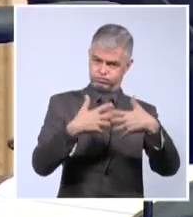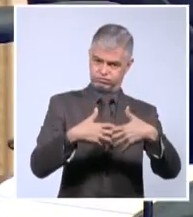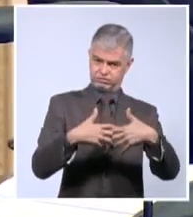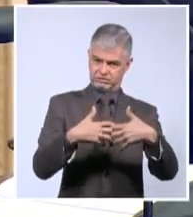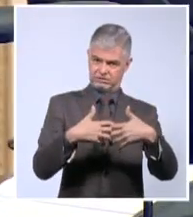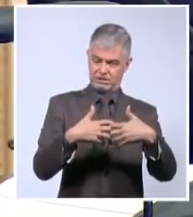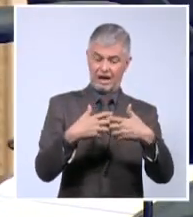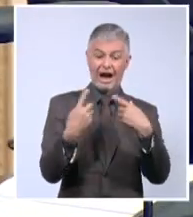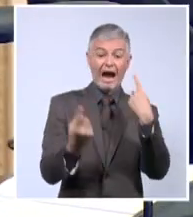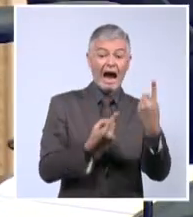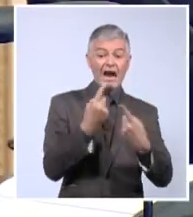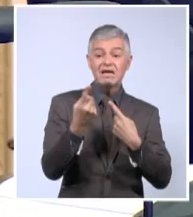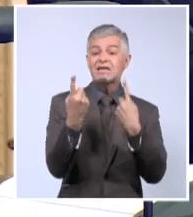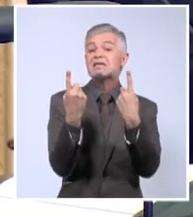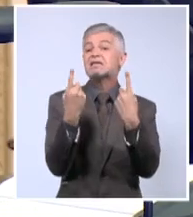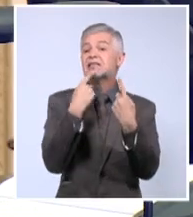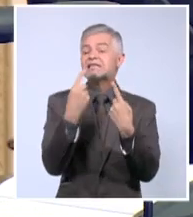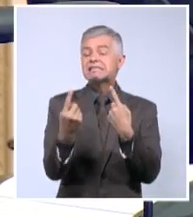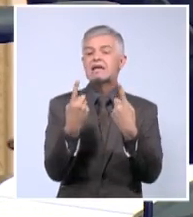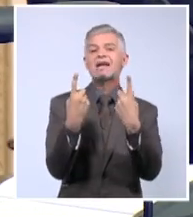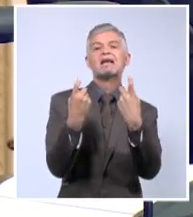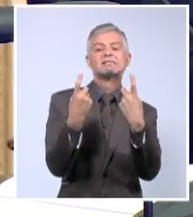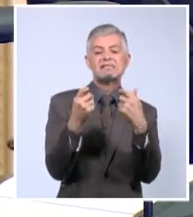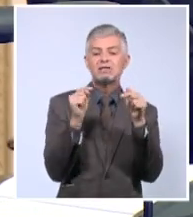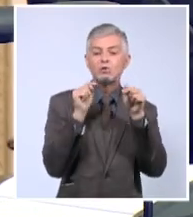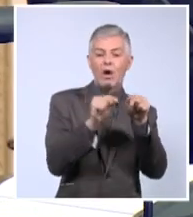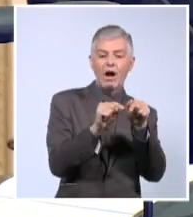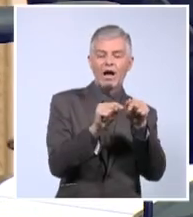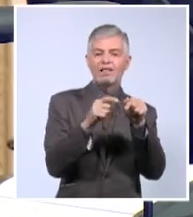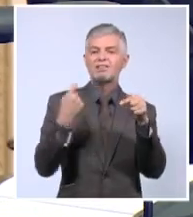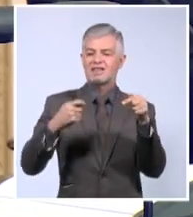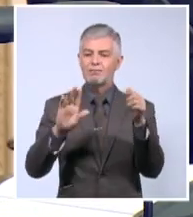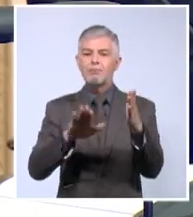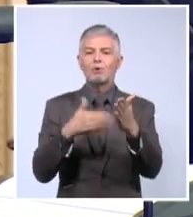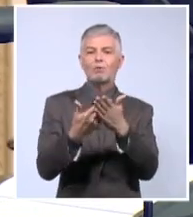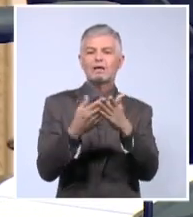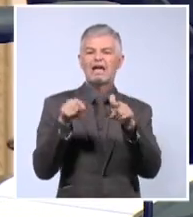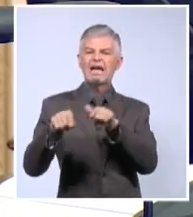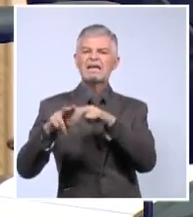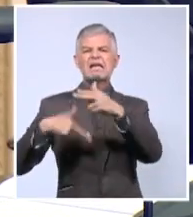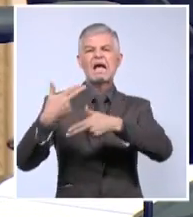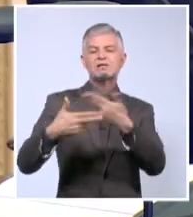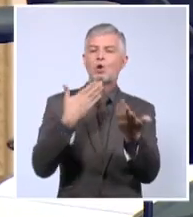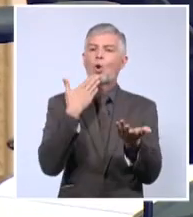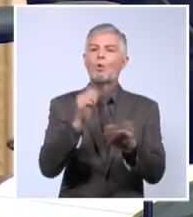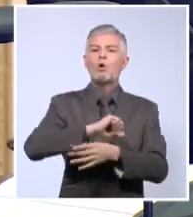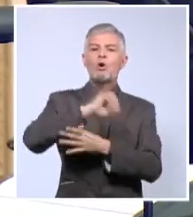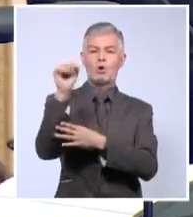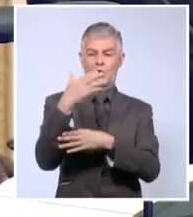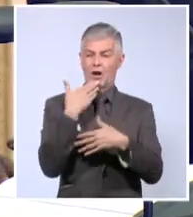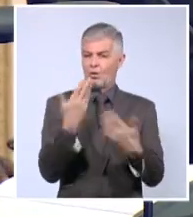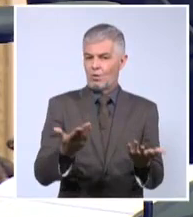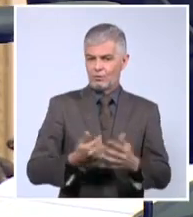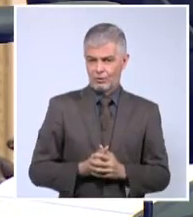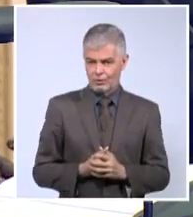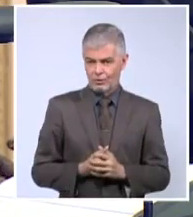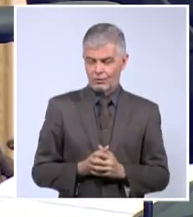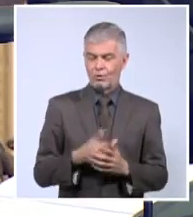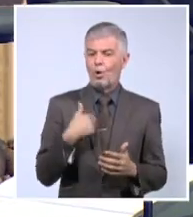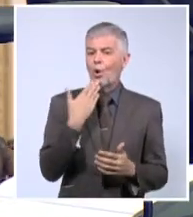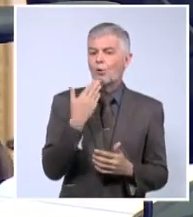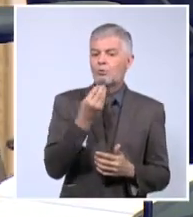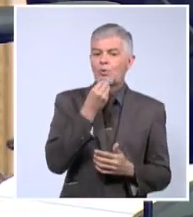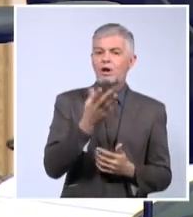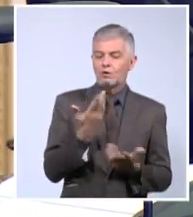diga, necesito esto, debe también tener una idea de que eso que necesita, cómo se puede resolver y cómo yo puedo